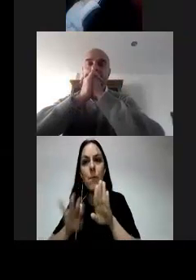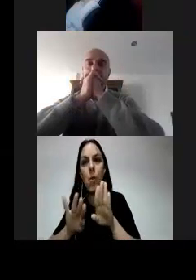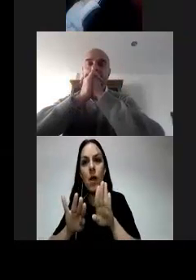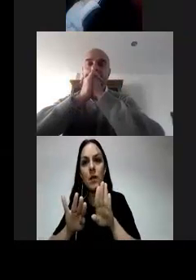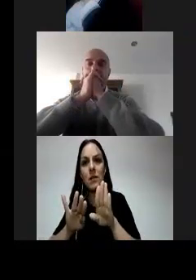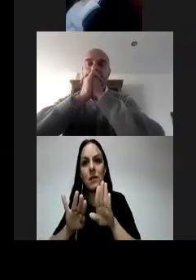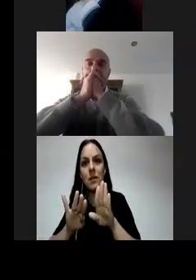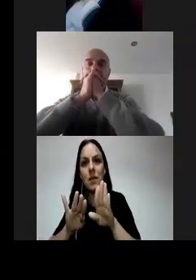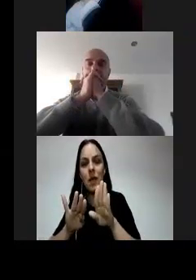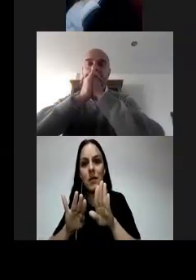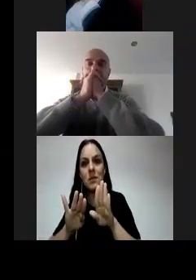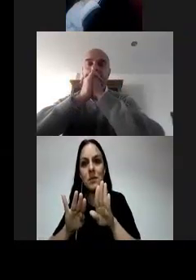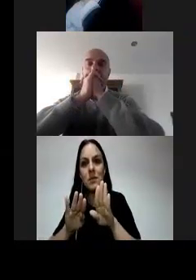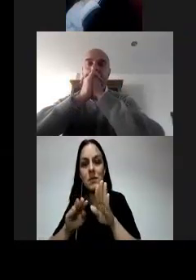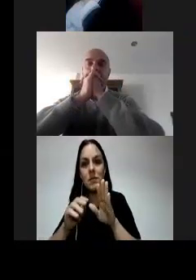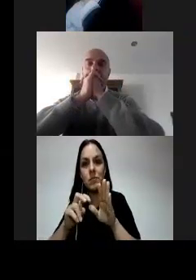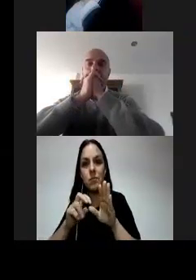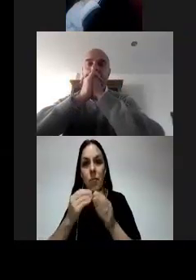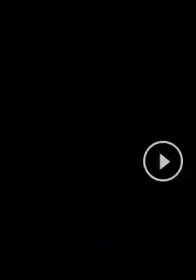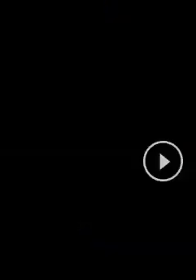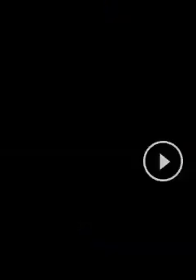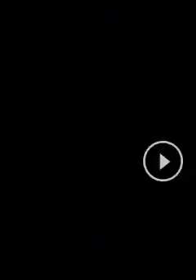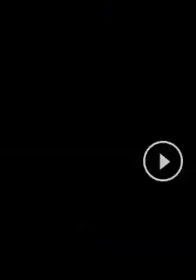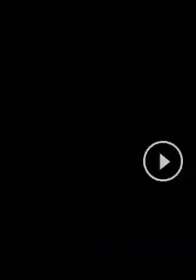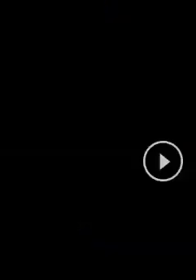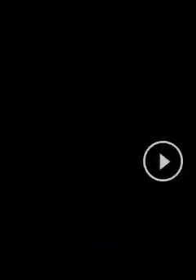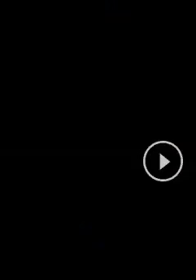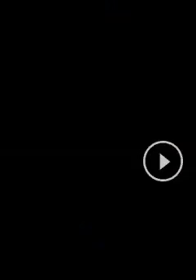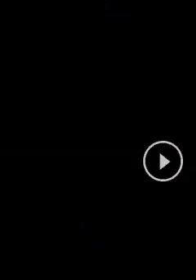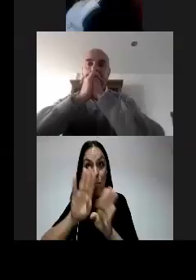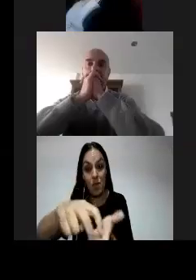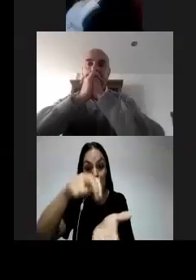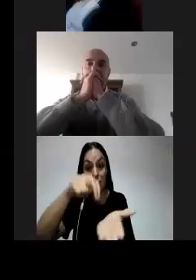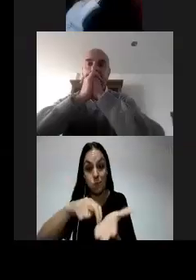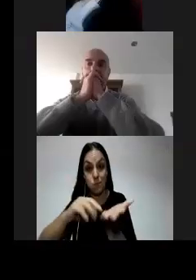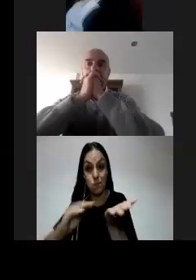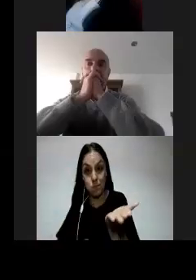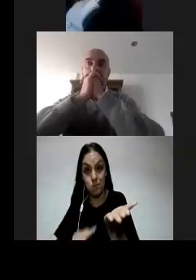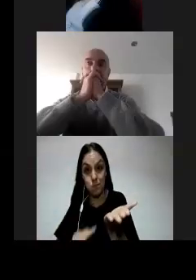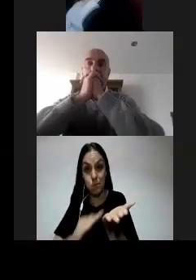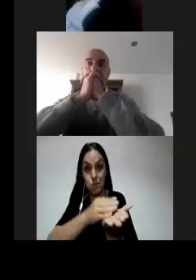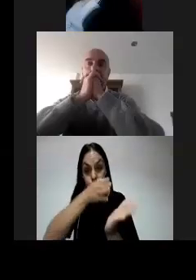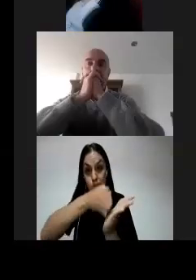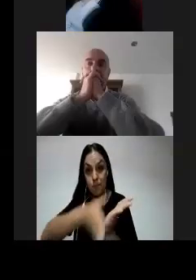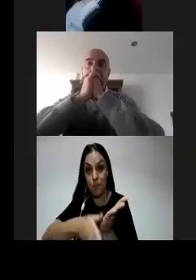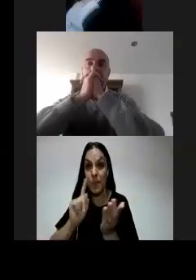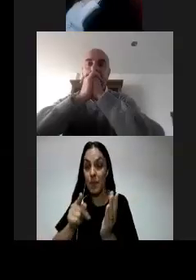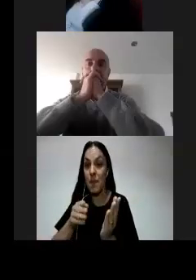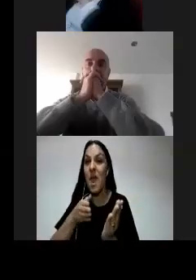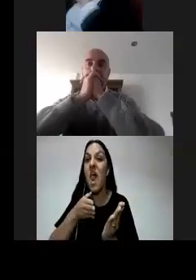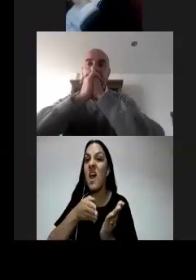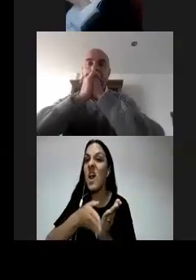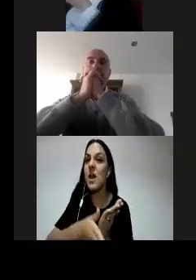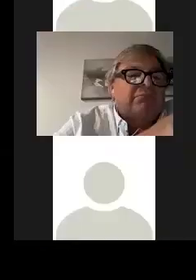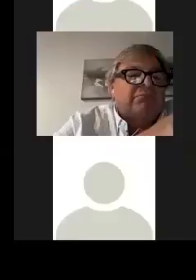centrales para bajar las personas y el desplazamiento de la rampa para el ingreso con